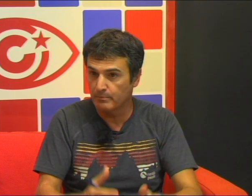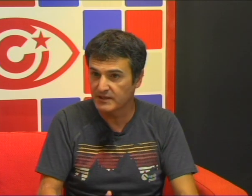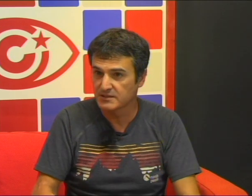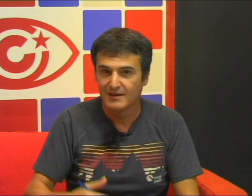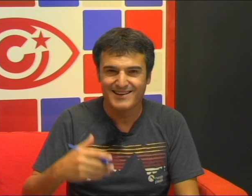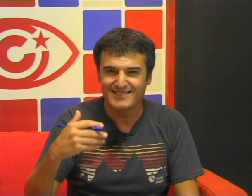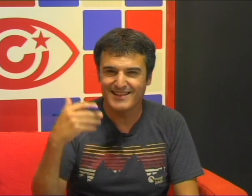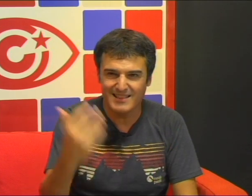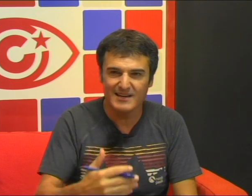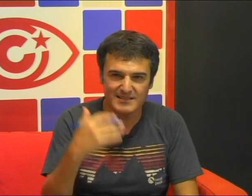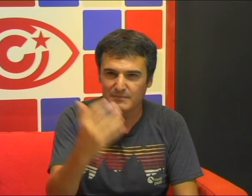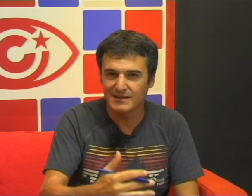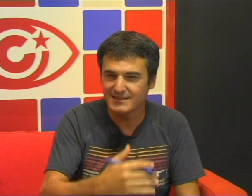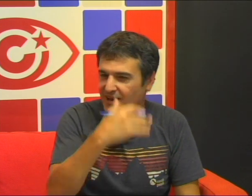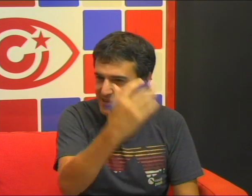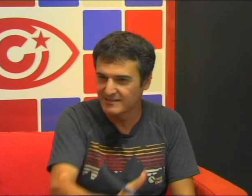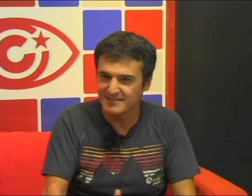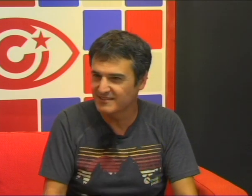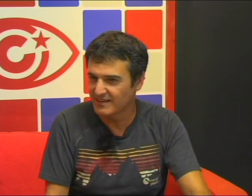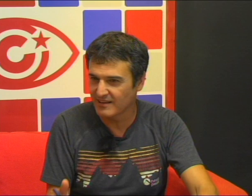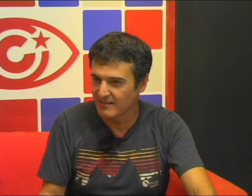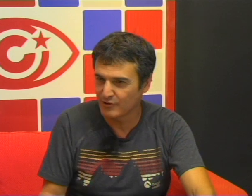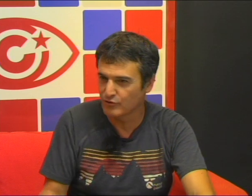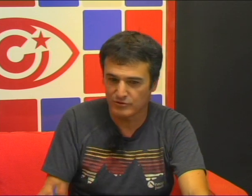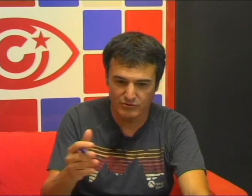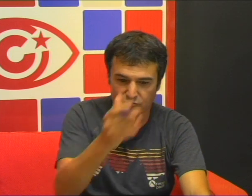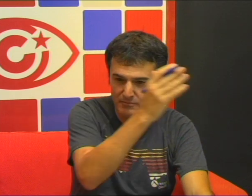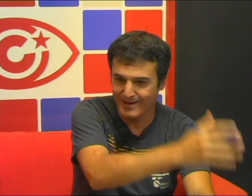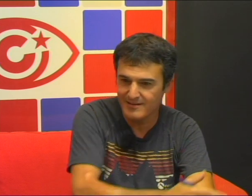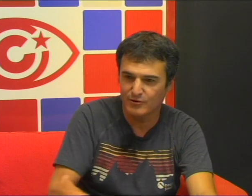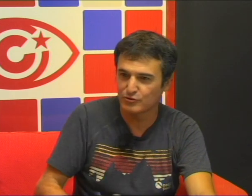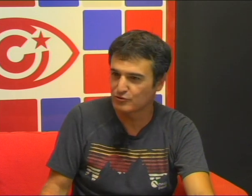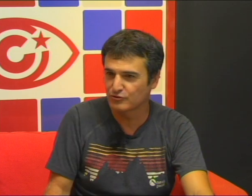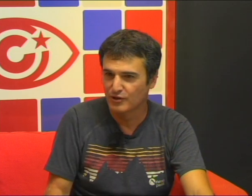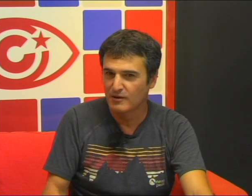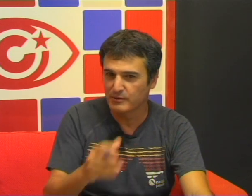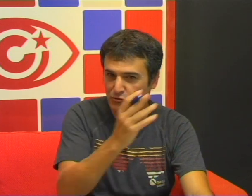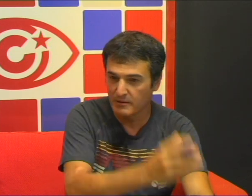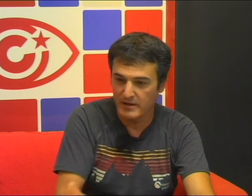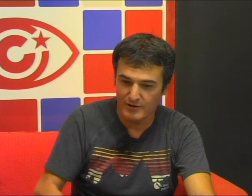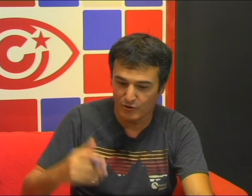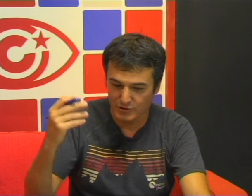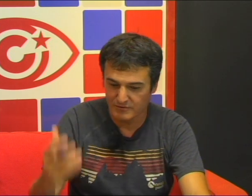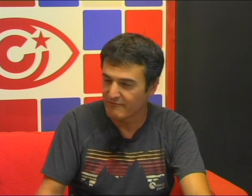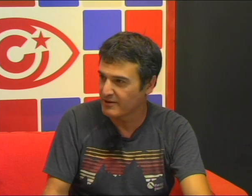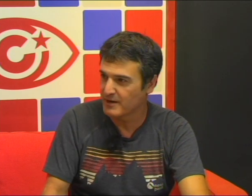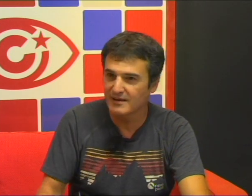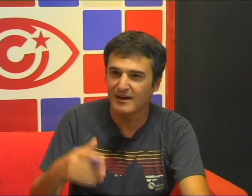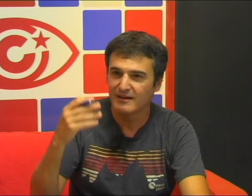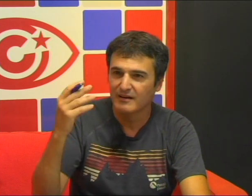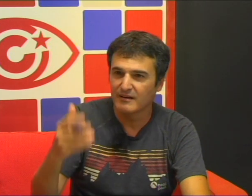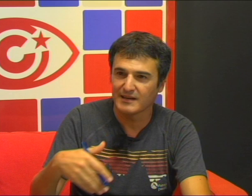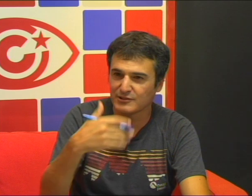dicen tropas decenas de miles de agentes de inteligencia en unos años son médicos son personal médicos de enfermería